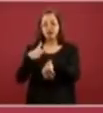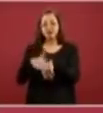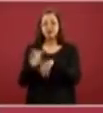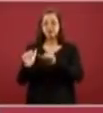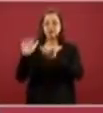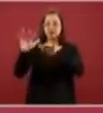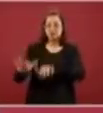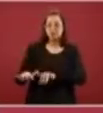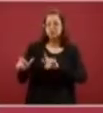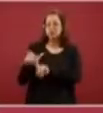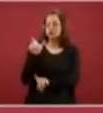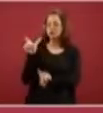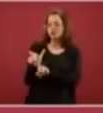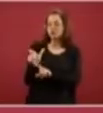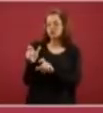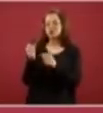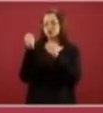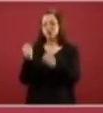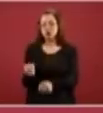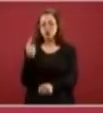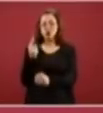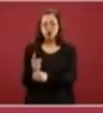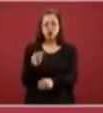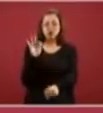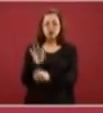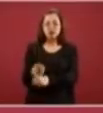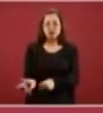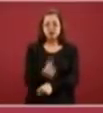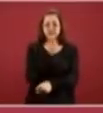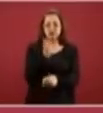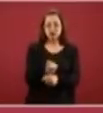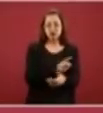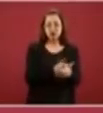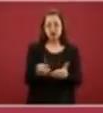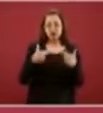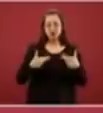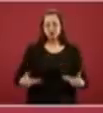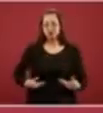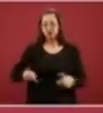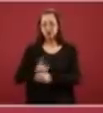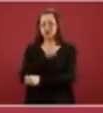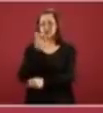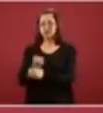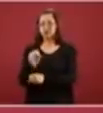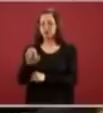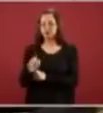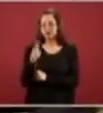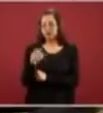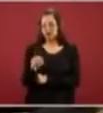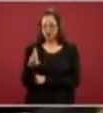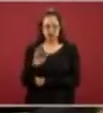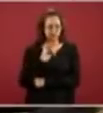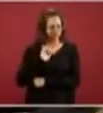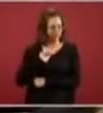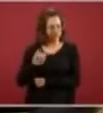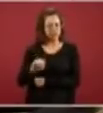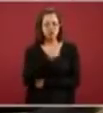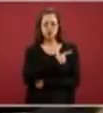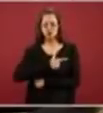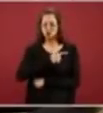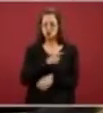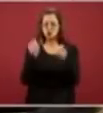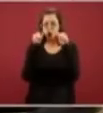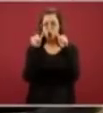asambleas. Lo hemos visto en la Subsecretaría de Derechos Humanos, en la Subsecretaría de Gobierno, y por supuesto seguiremos atendiéndolos en